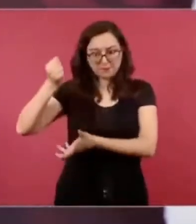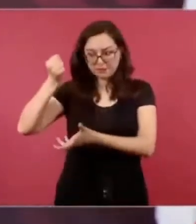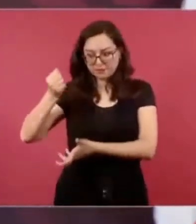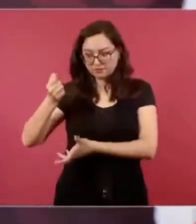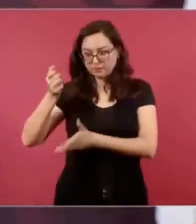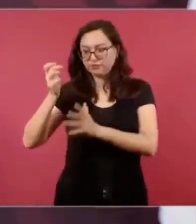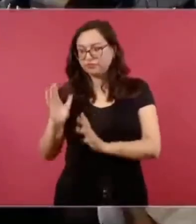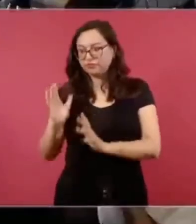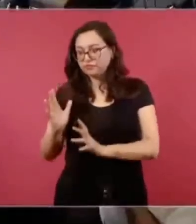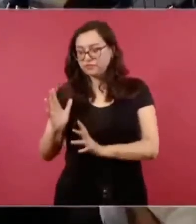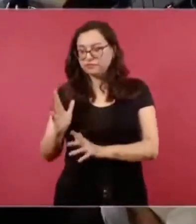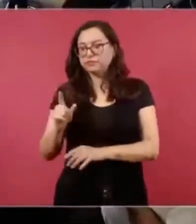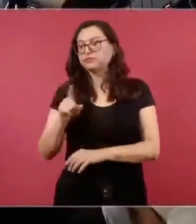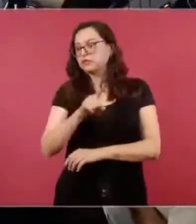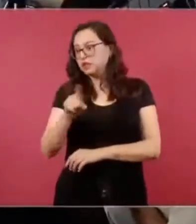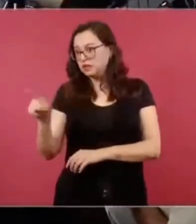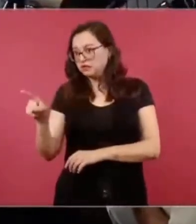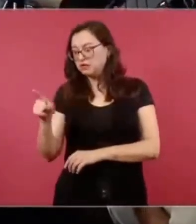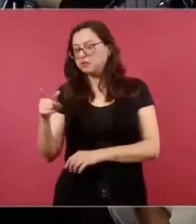a quienes hay que compensar